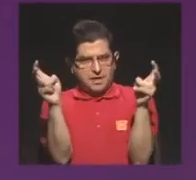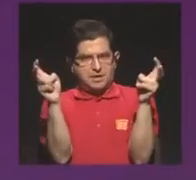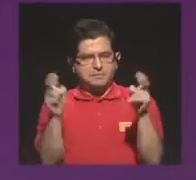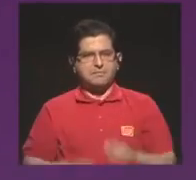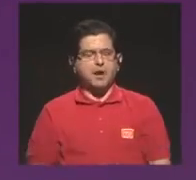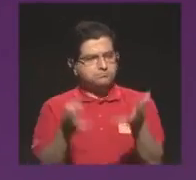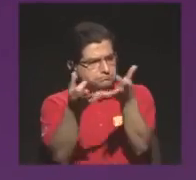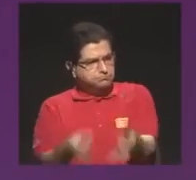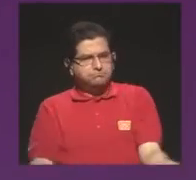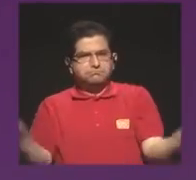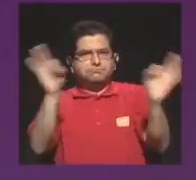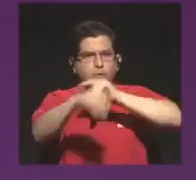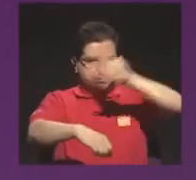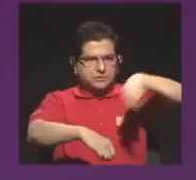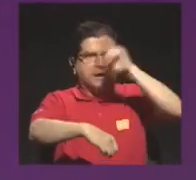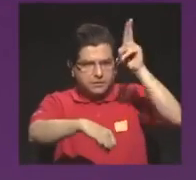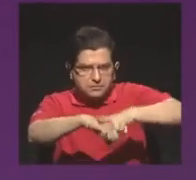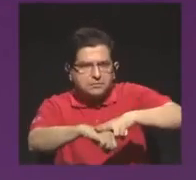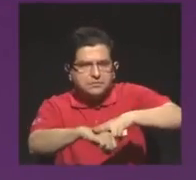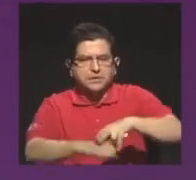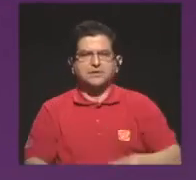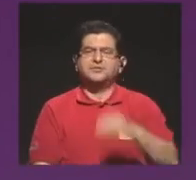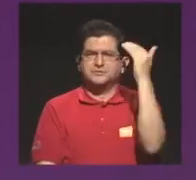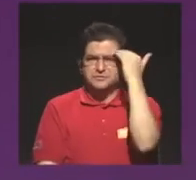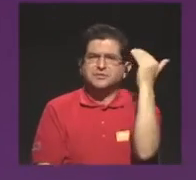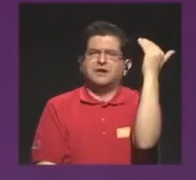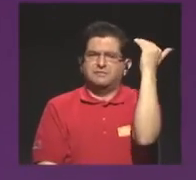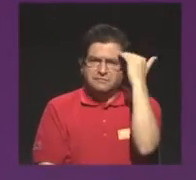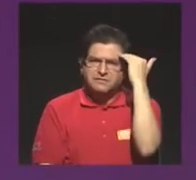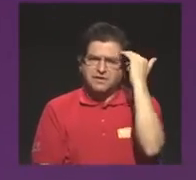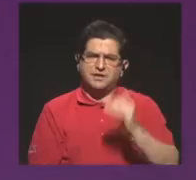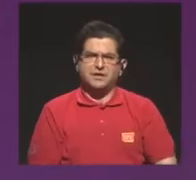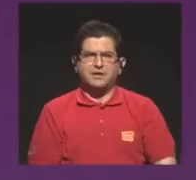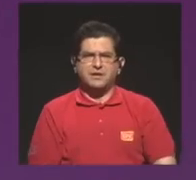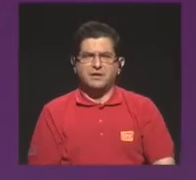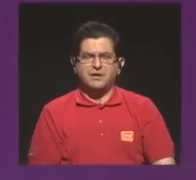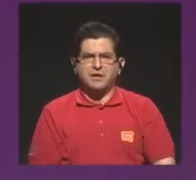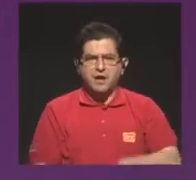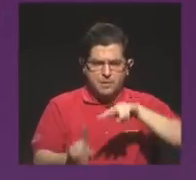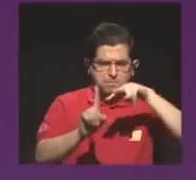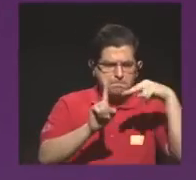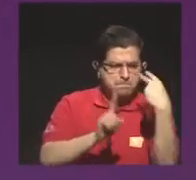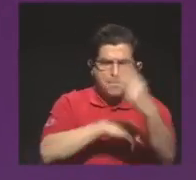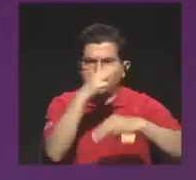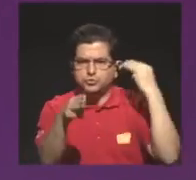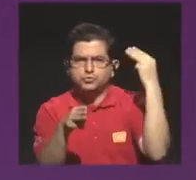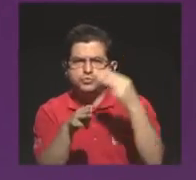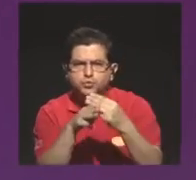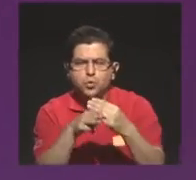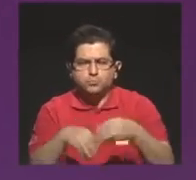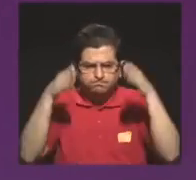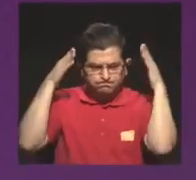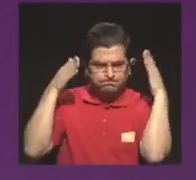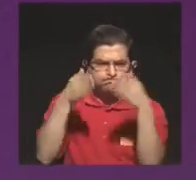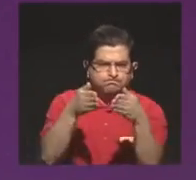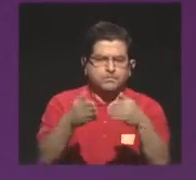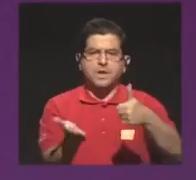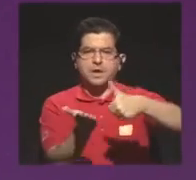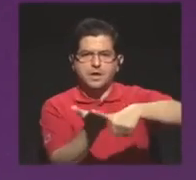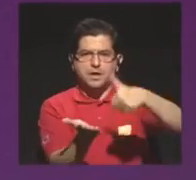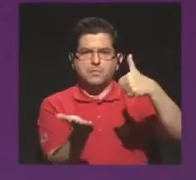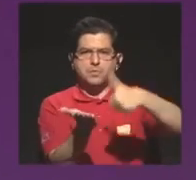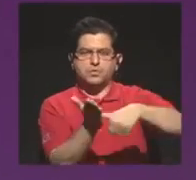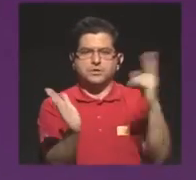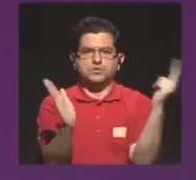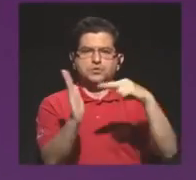es de trascendencia nacional, ¿verdad? Sabemos que los ojos del mundo están puestos en las